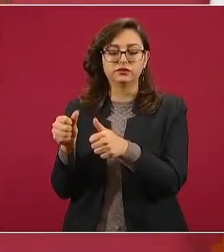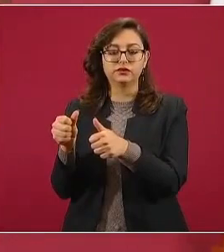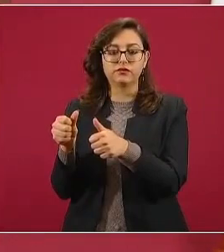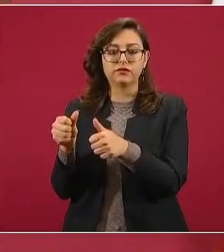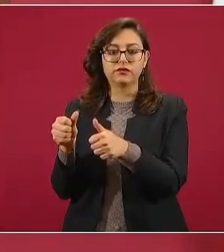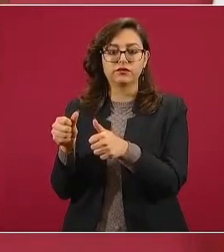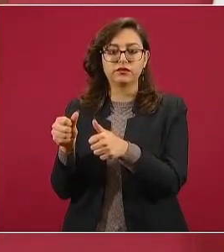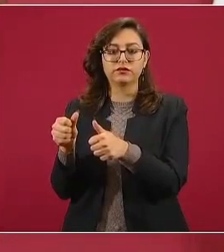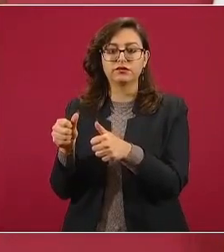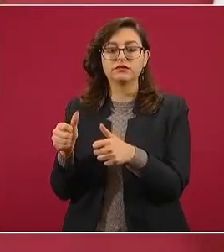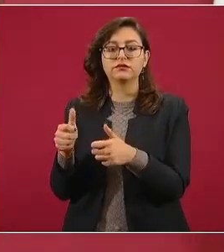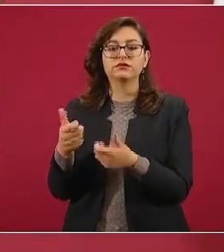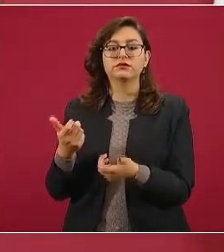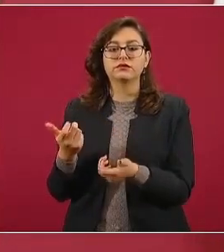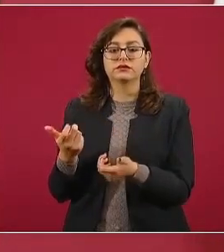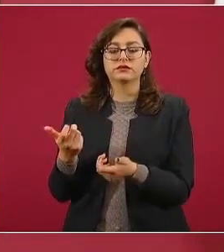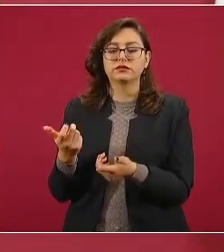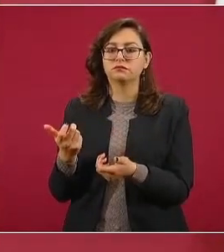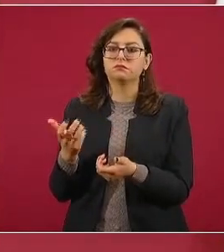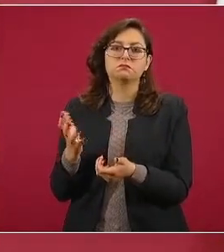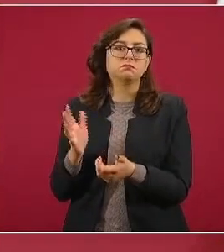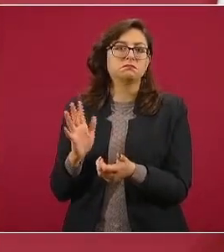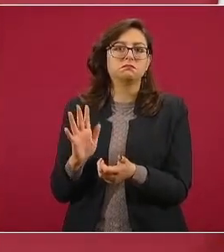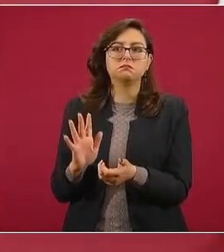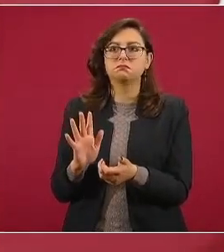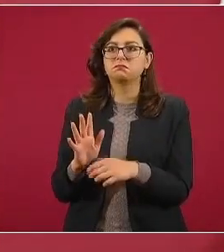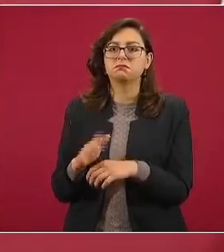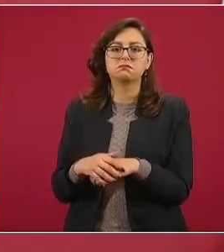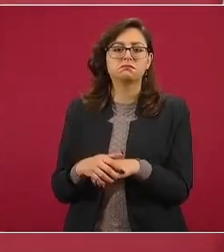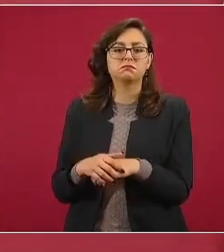los enfermos de